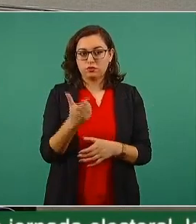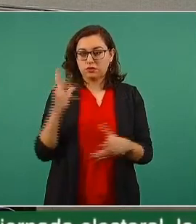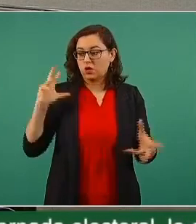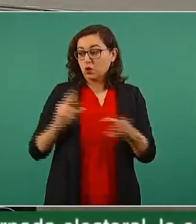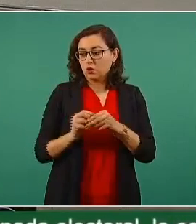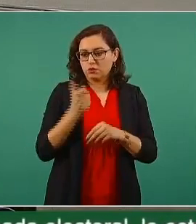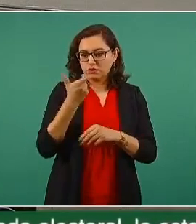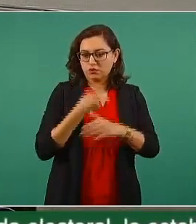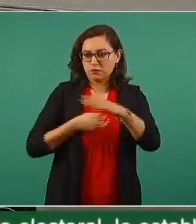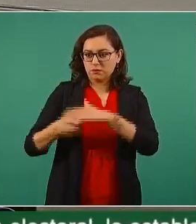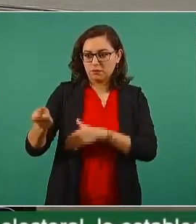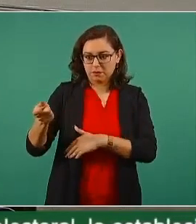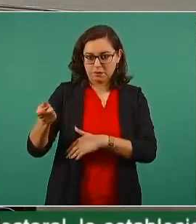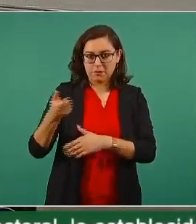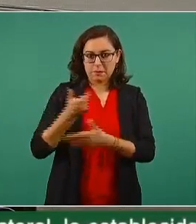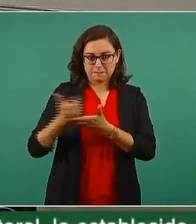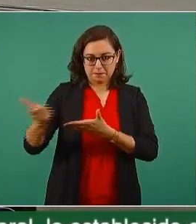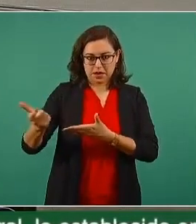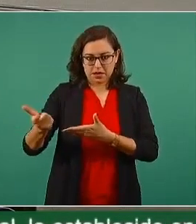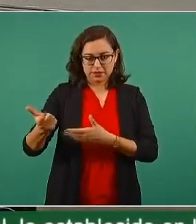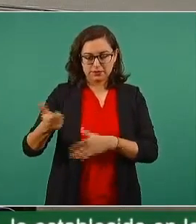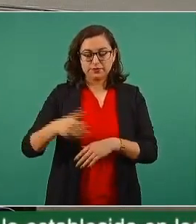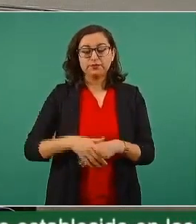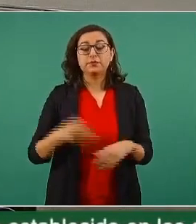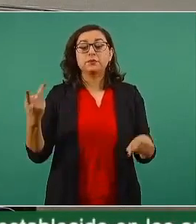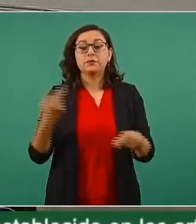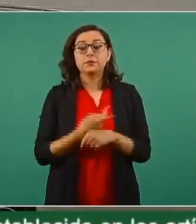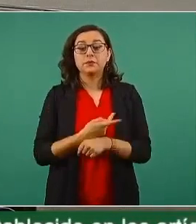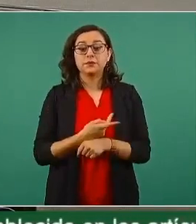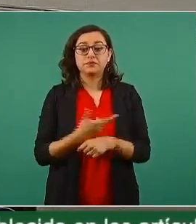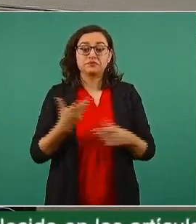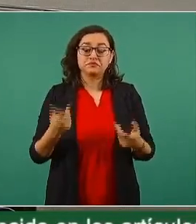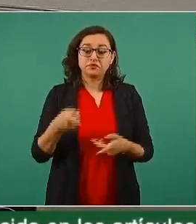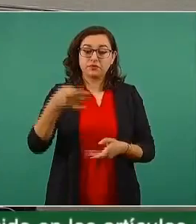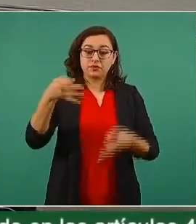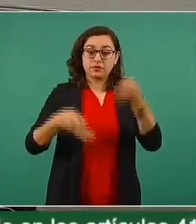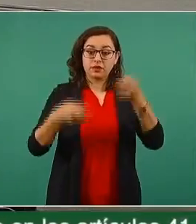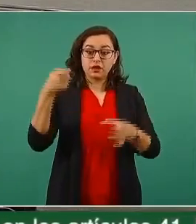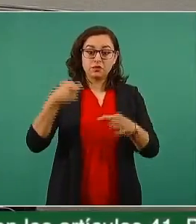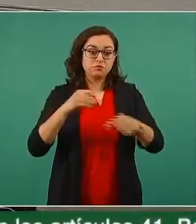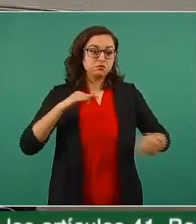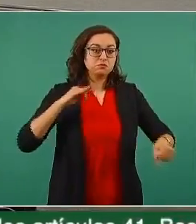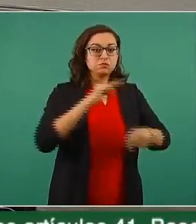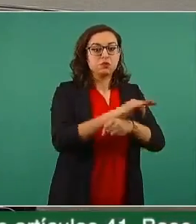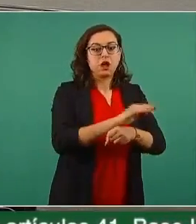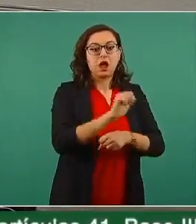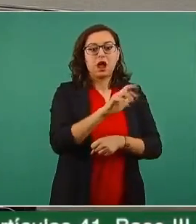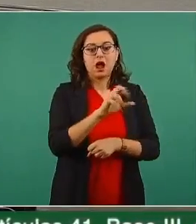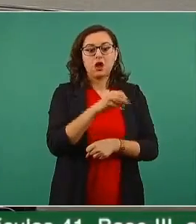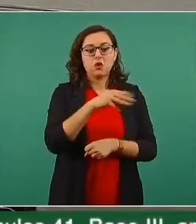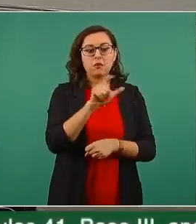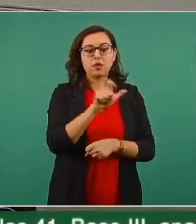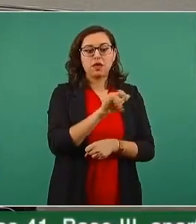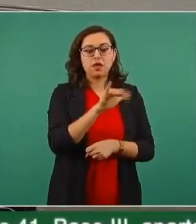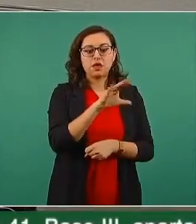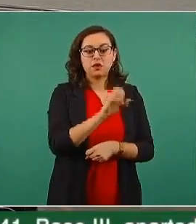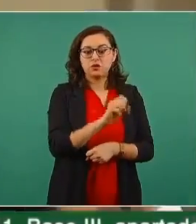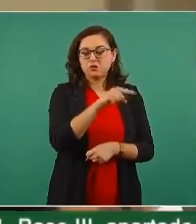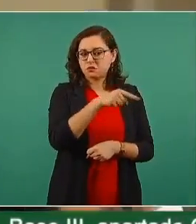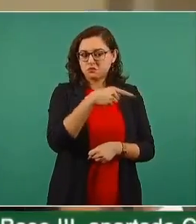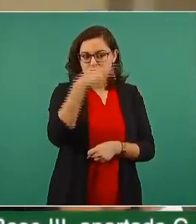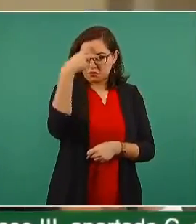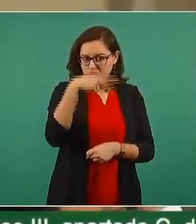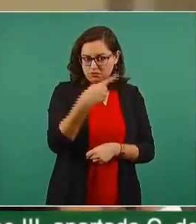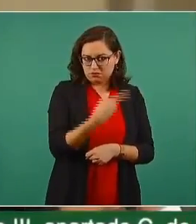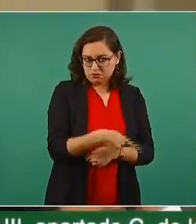ya ha resuelto en favor de extranjeros como Aeroméxico, que es una aerolínea que lo único que tiene de mexicana es el nombre, y en